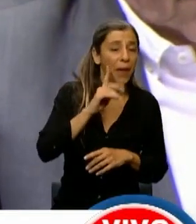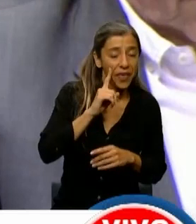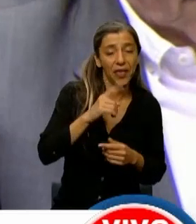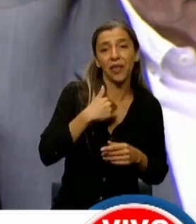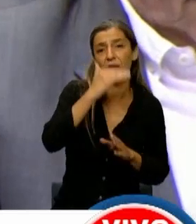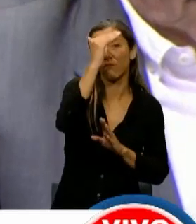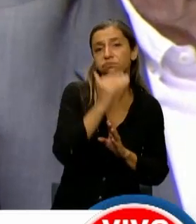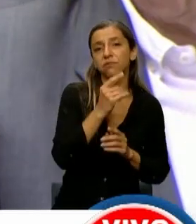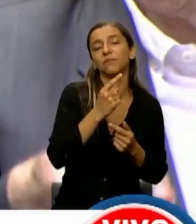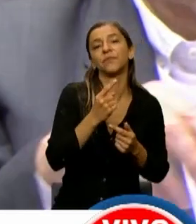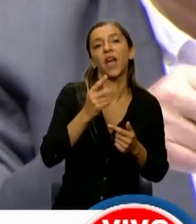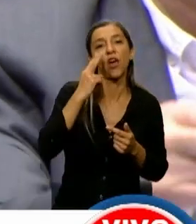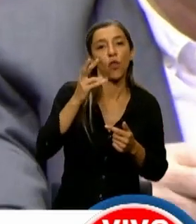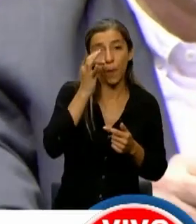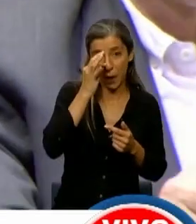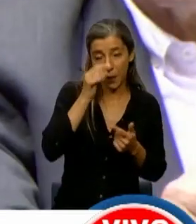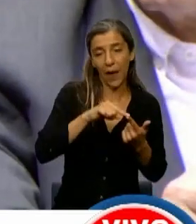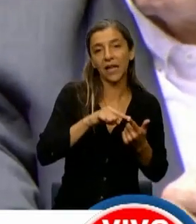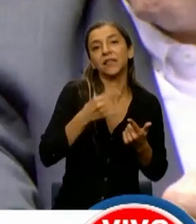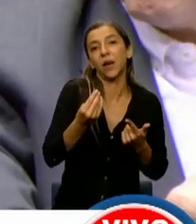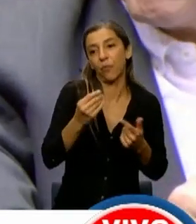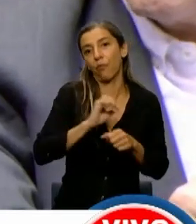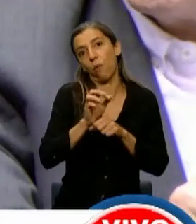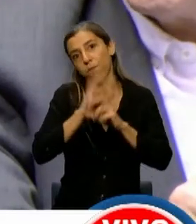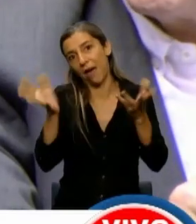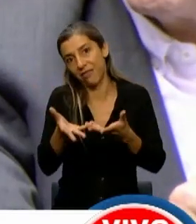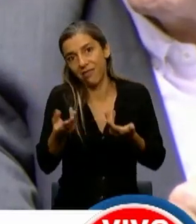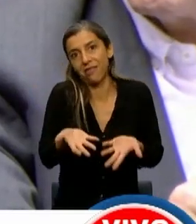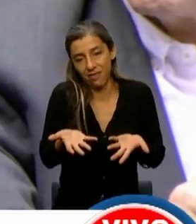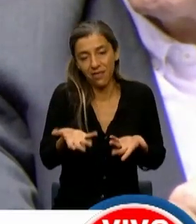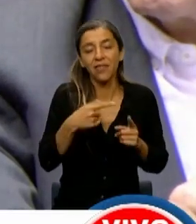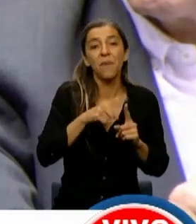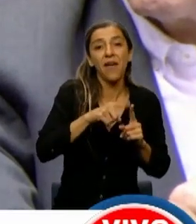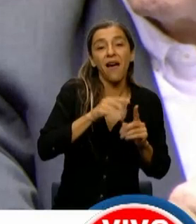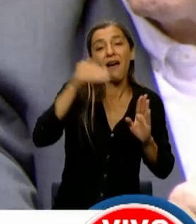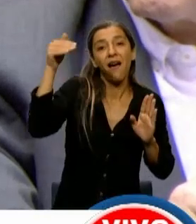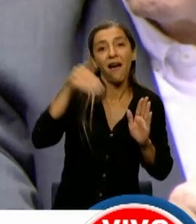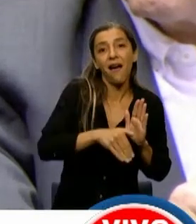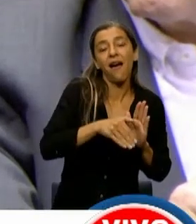de la Argentina en 2020, como consecuencia de la pandemia, fue del